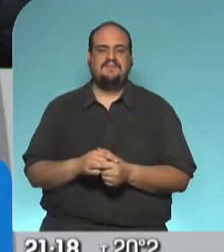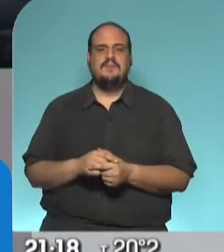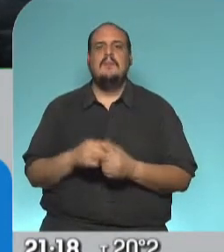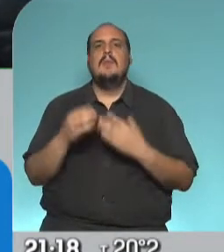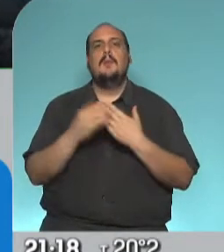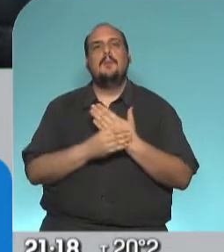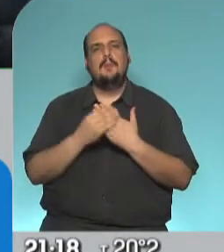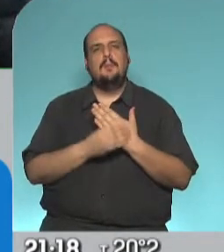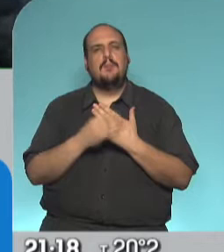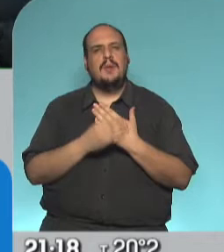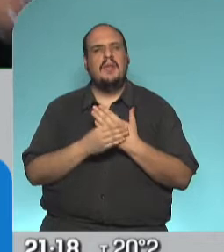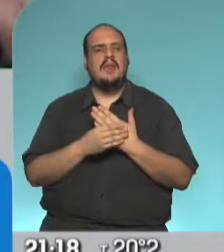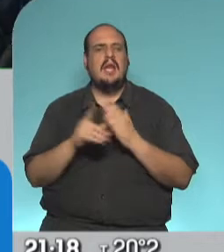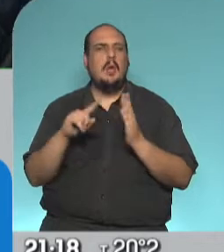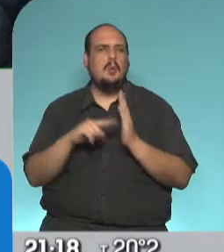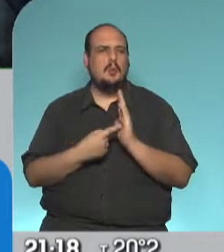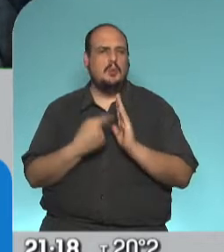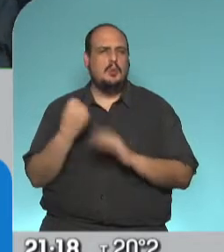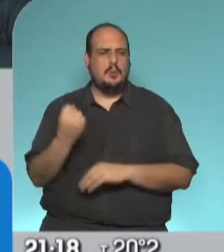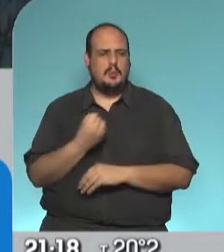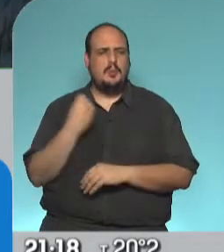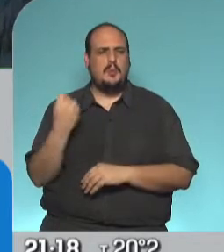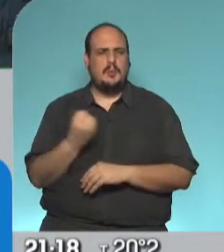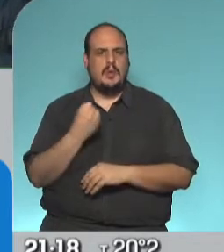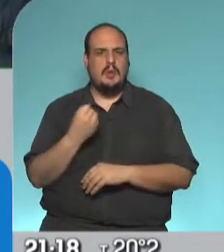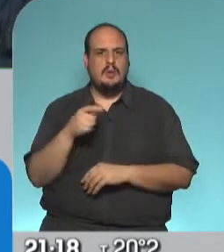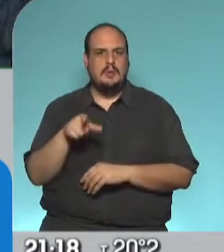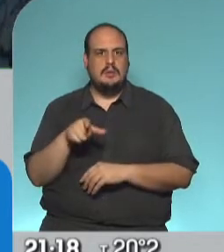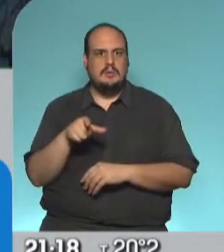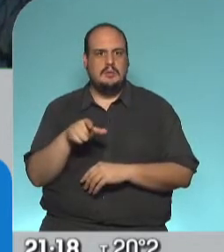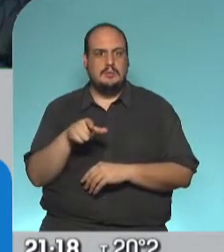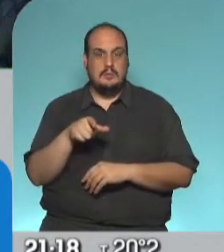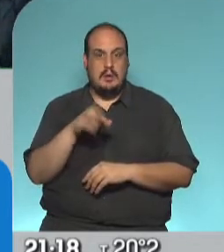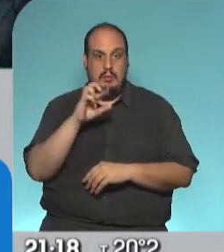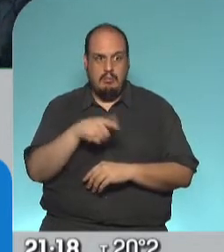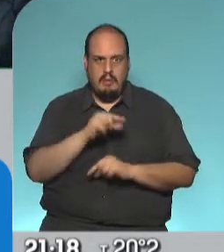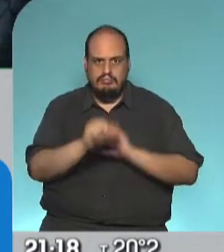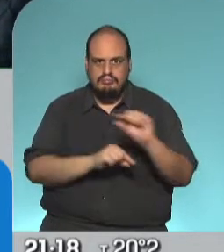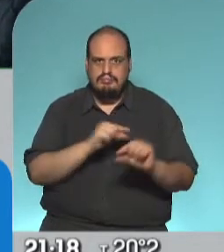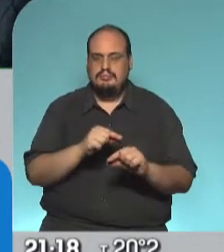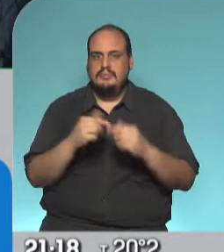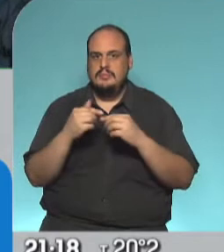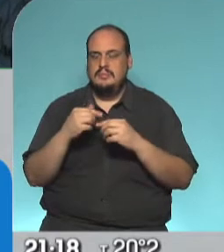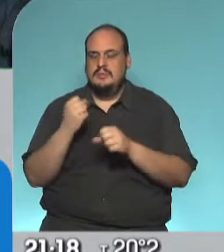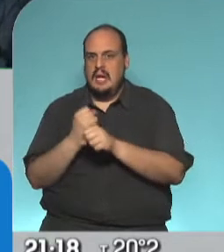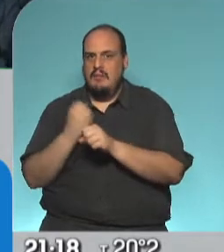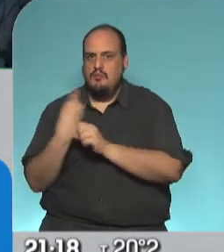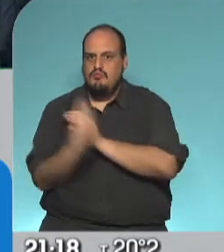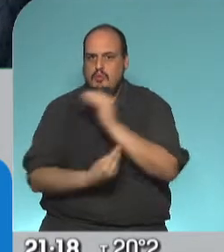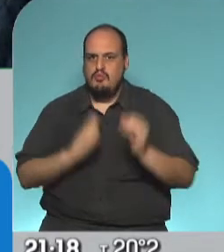Ministra, importante destacar justamente la cantidad de trabajo que genera estos créditos y además